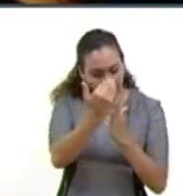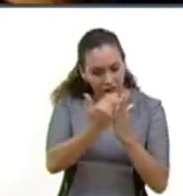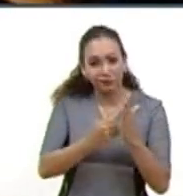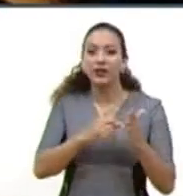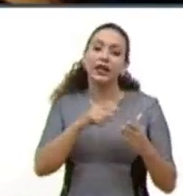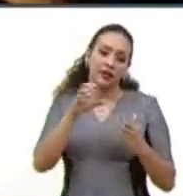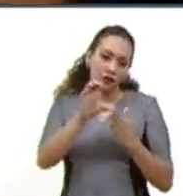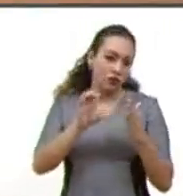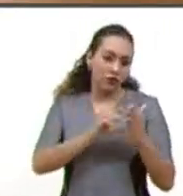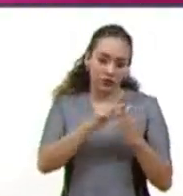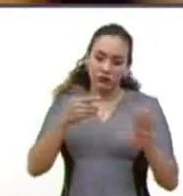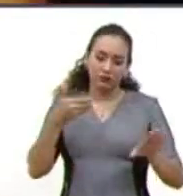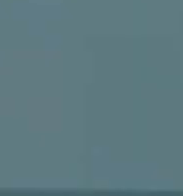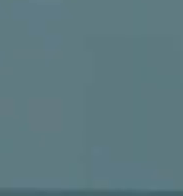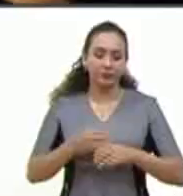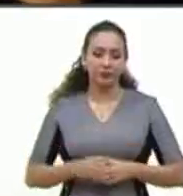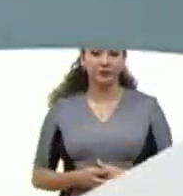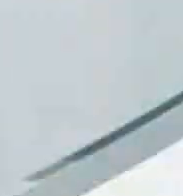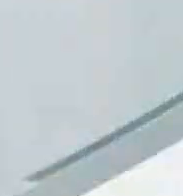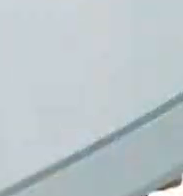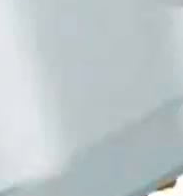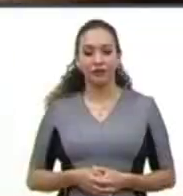inconstitucionales.